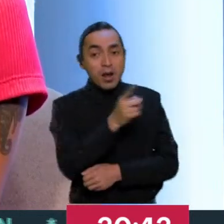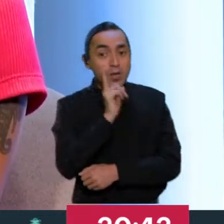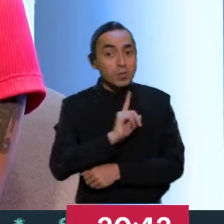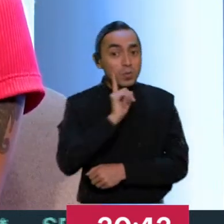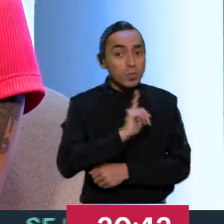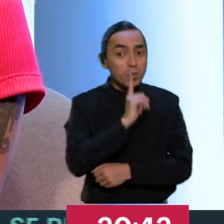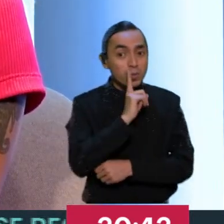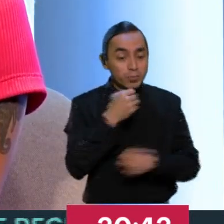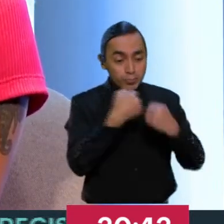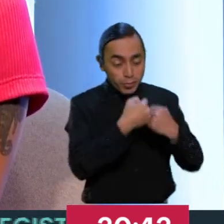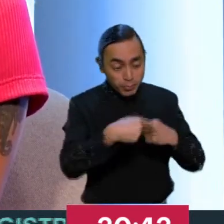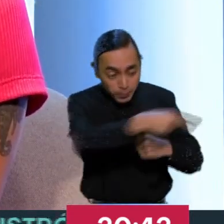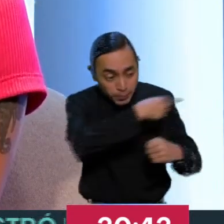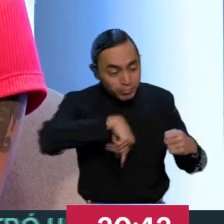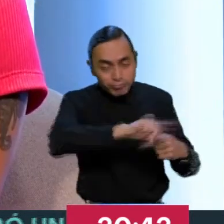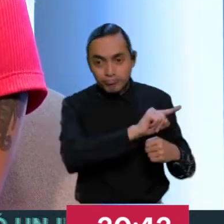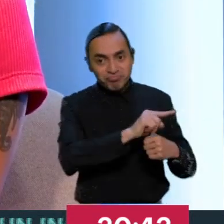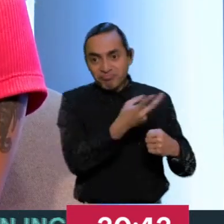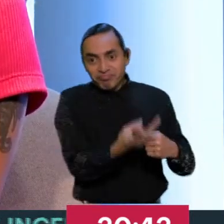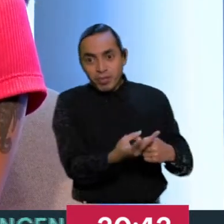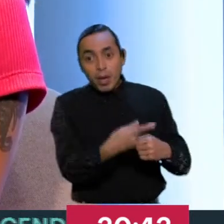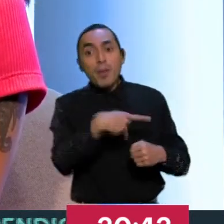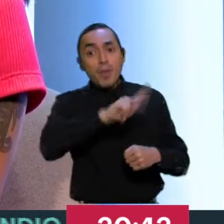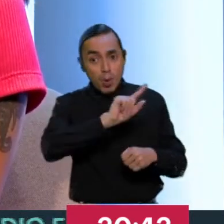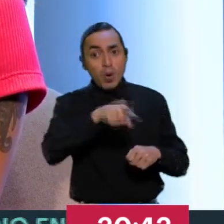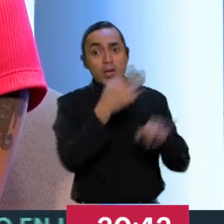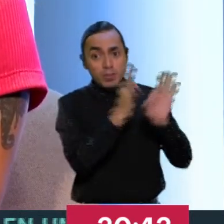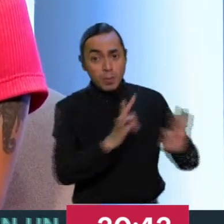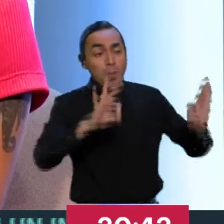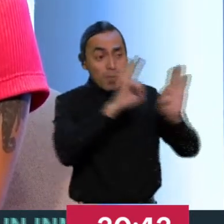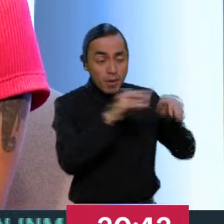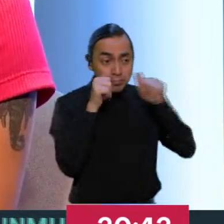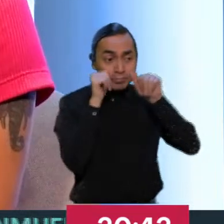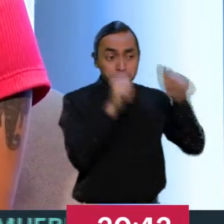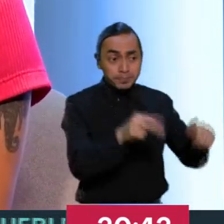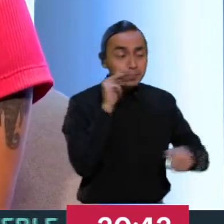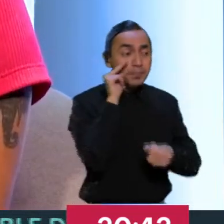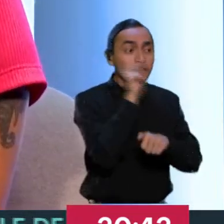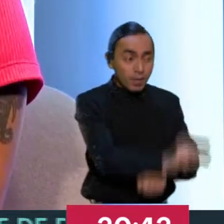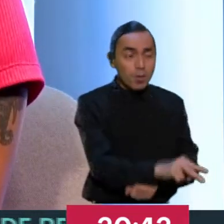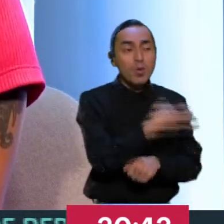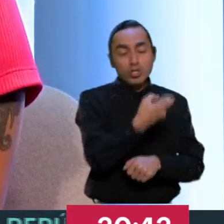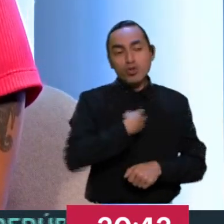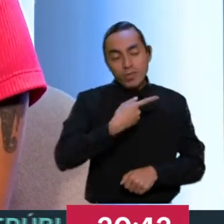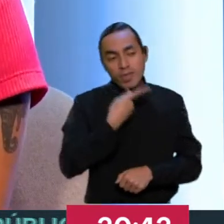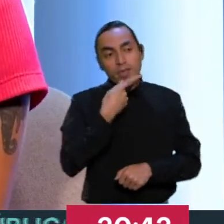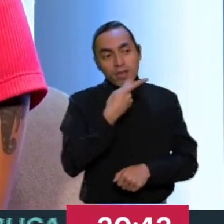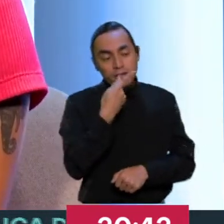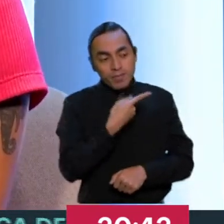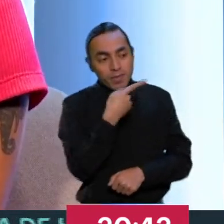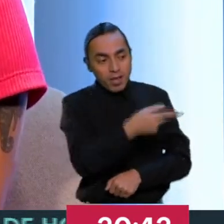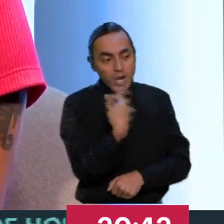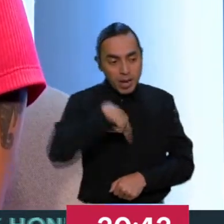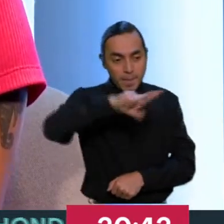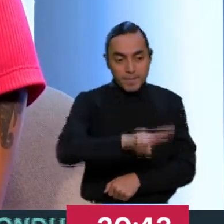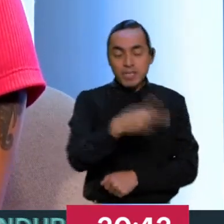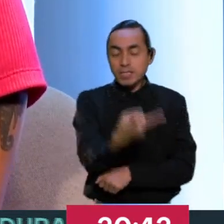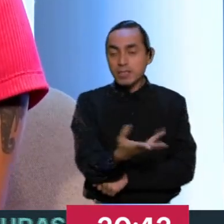es importante mirarlas y por eso hablaba de una representatividad situada, porque es